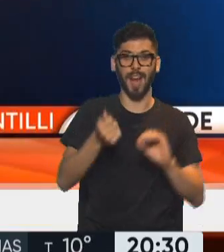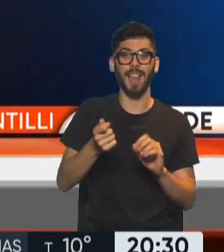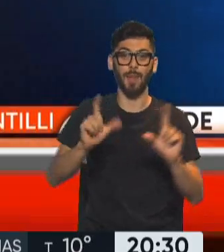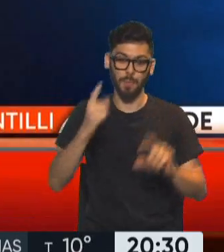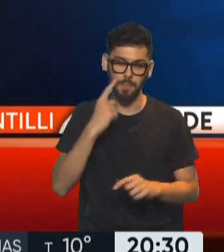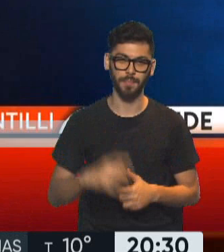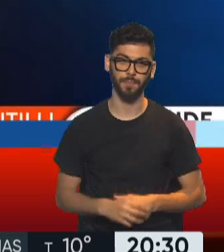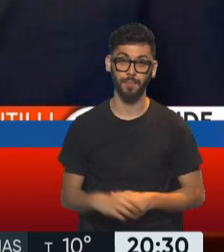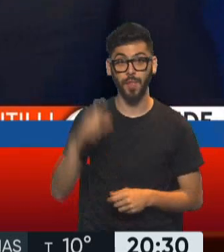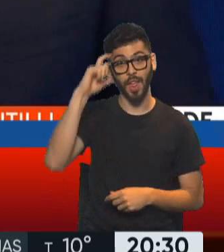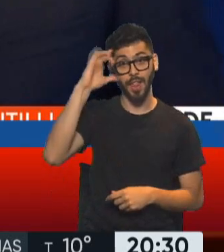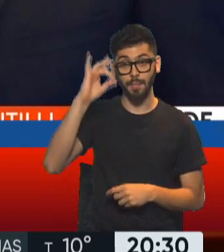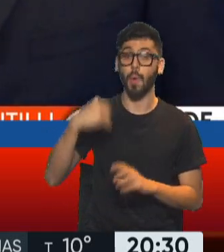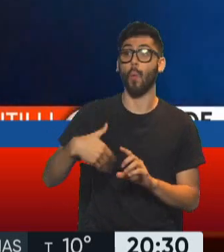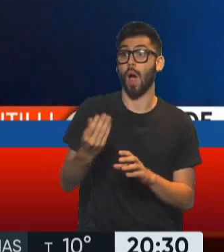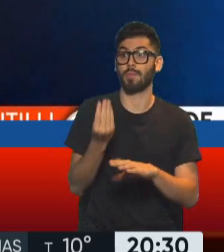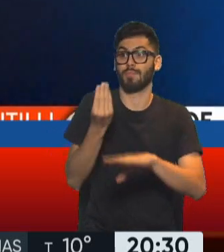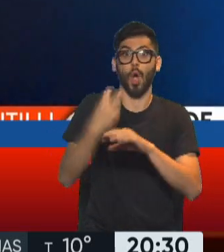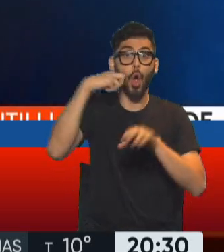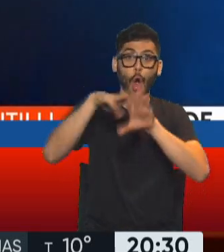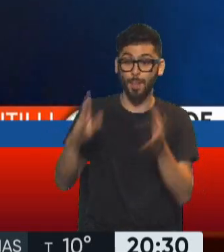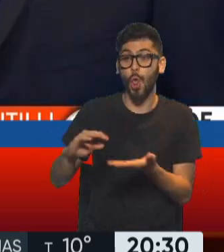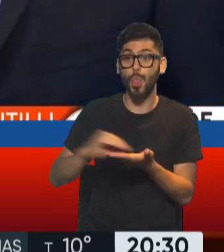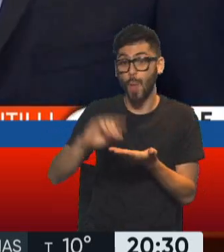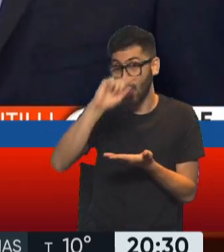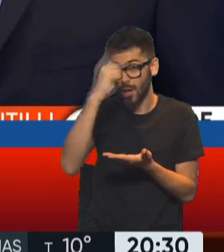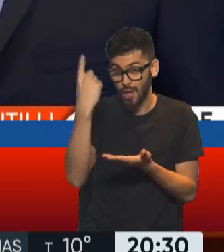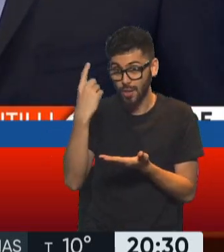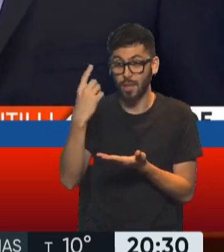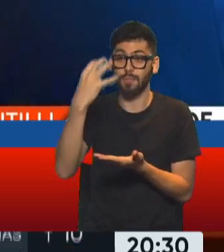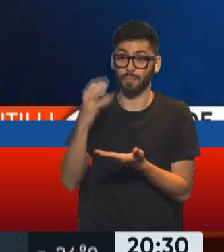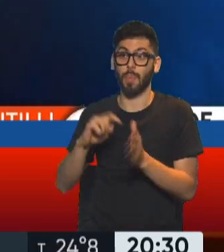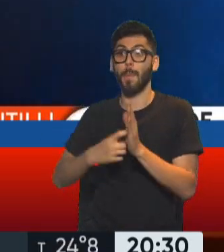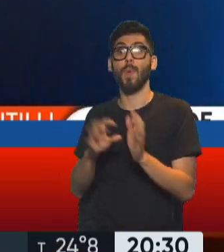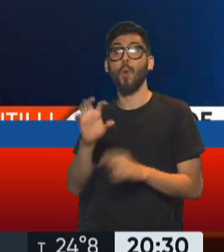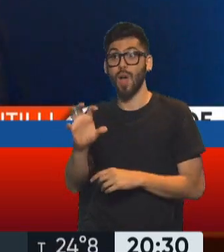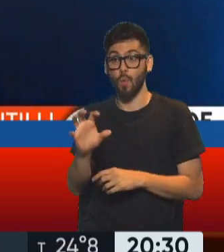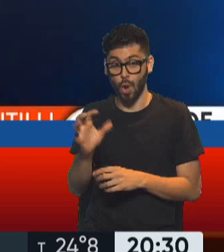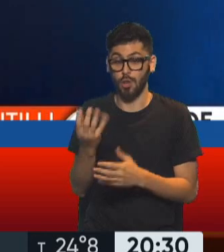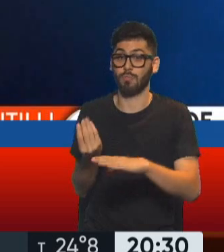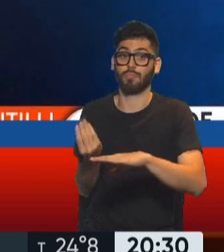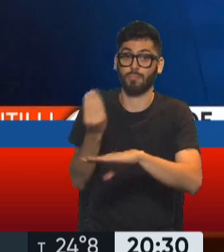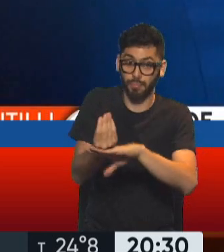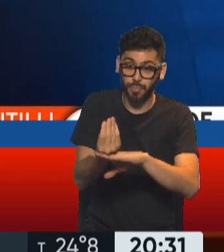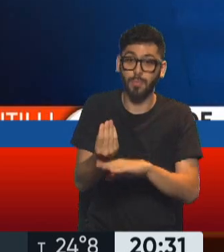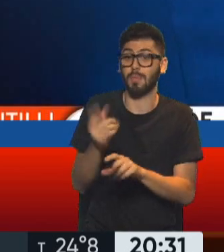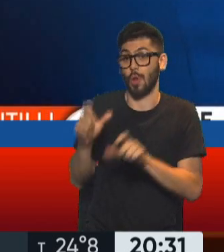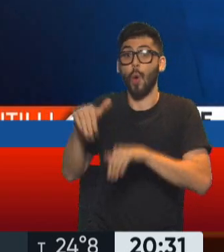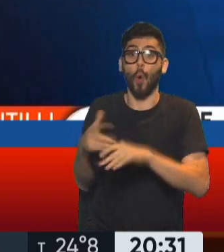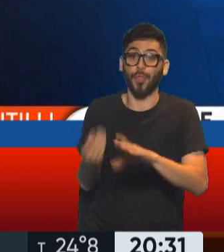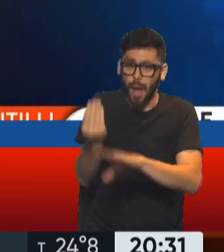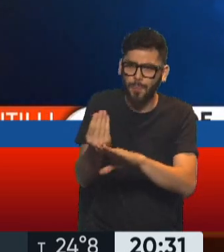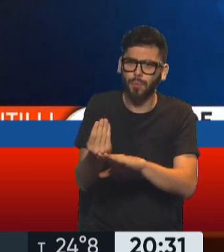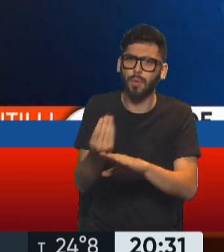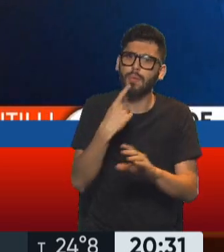diciembre vas a ingresar al Congreso Nacional como diputado nacional por los intereses de la provincia de Buenos Aires, por los votantes de la provincia. ¿Vas a sacar